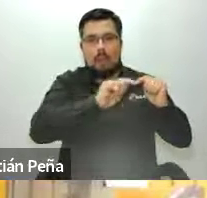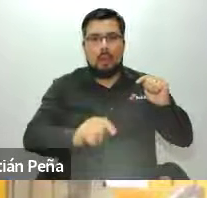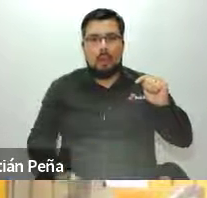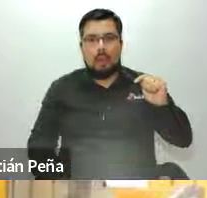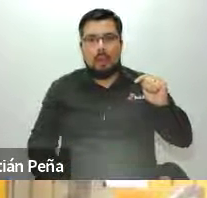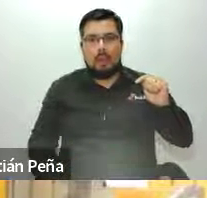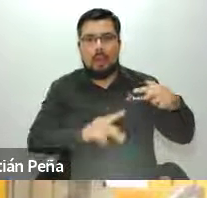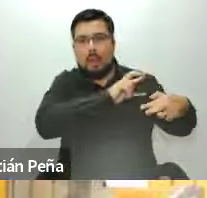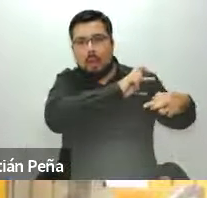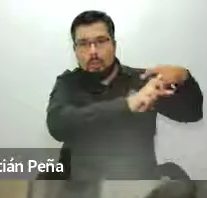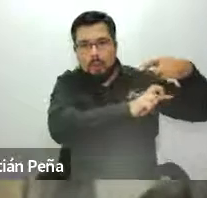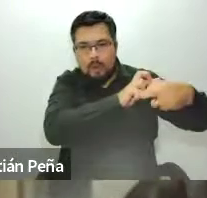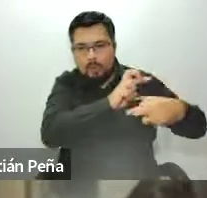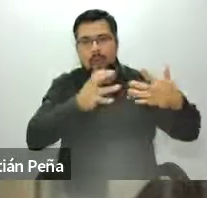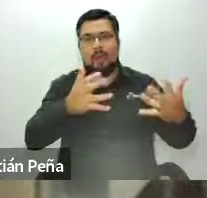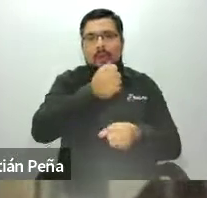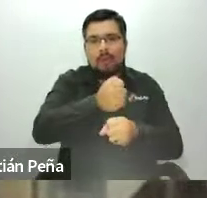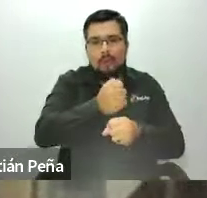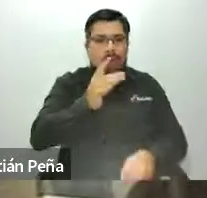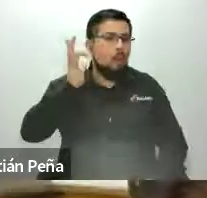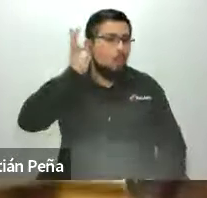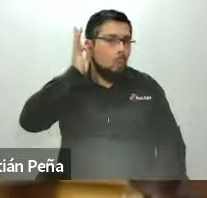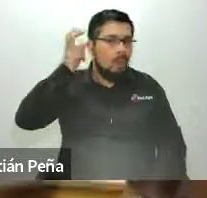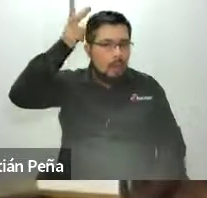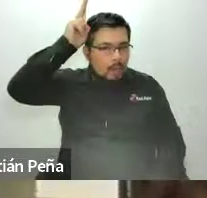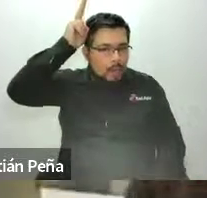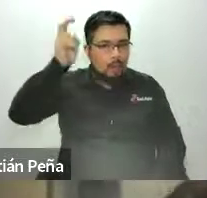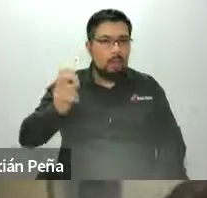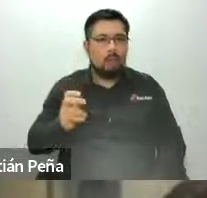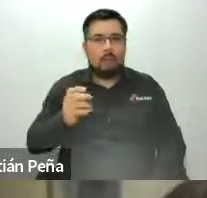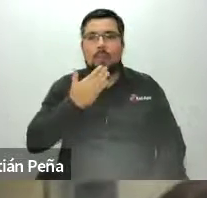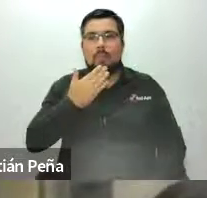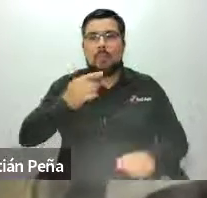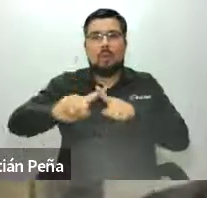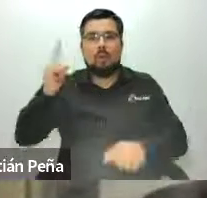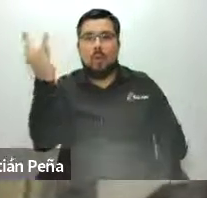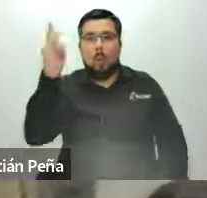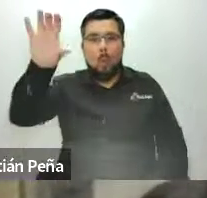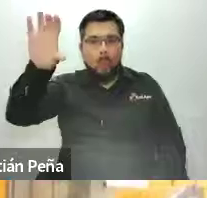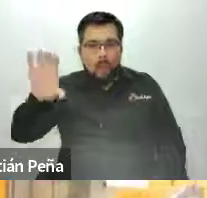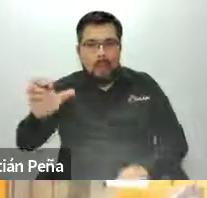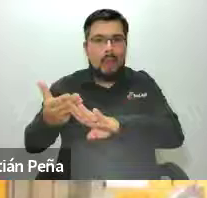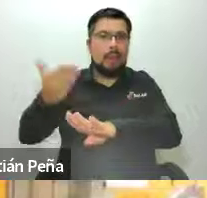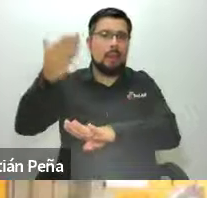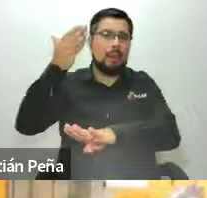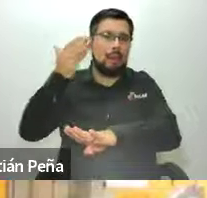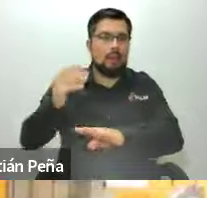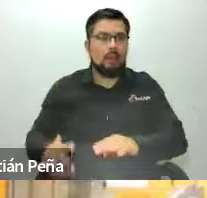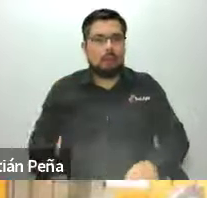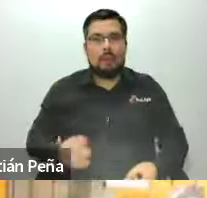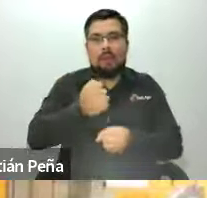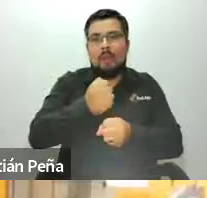mujeres indígenas, en la unidad anterior trabajamos lo del planeta. Lo que yo